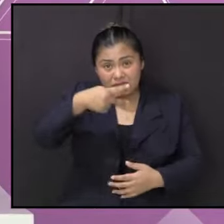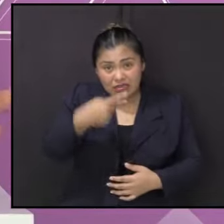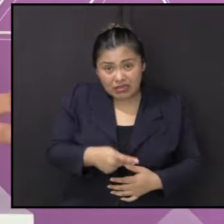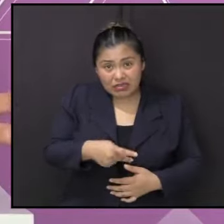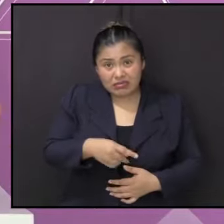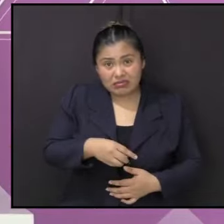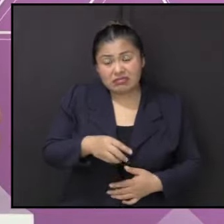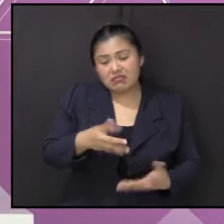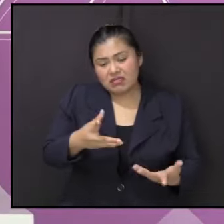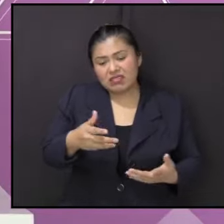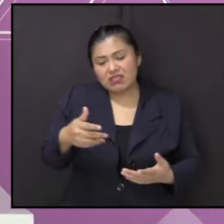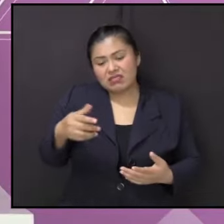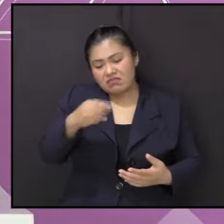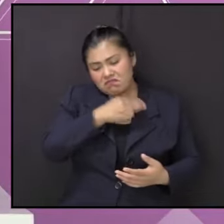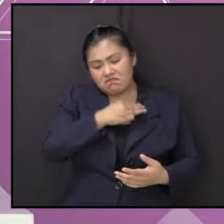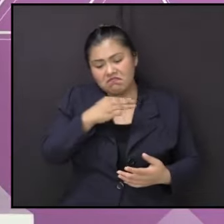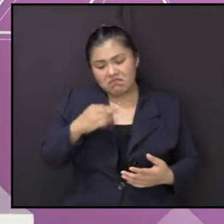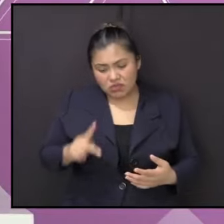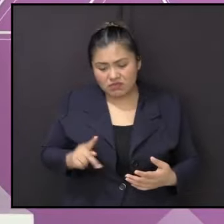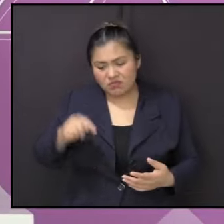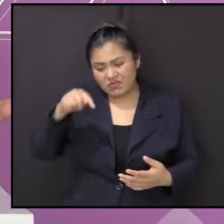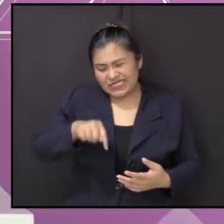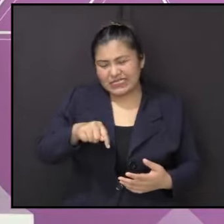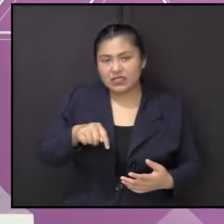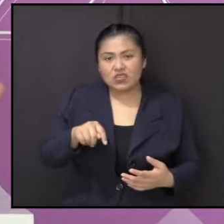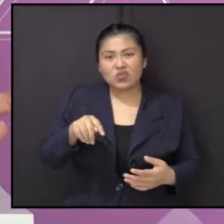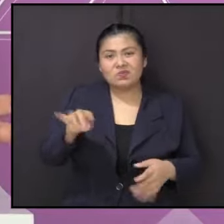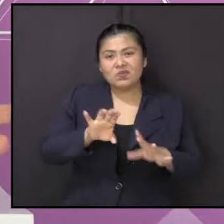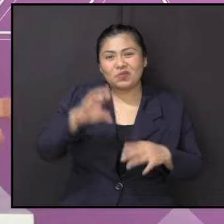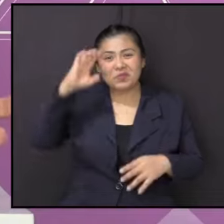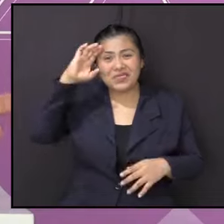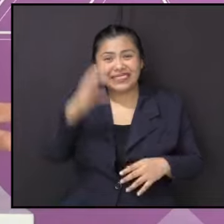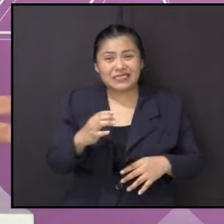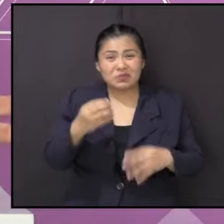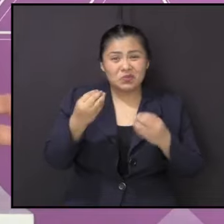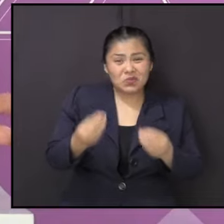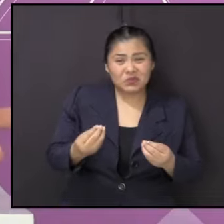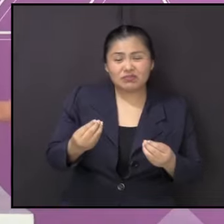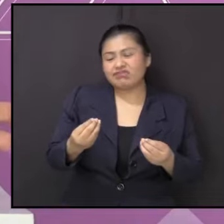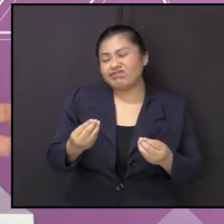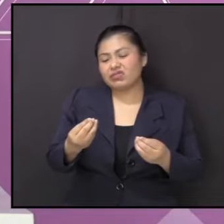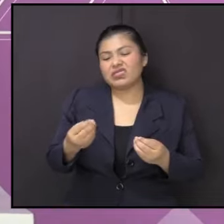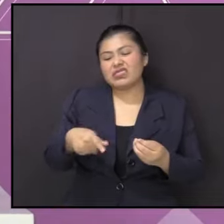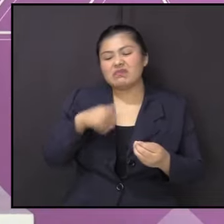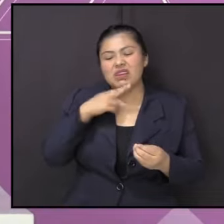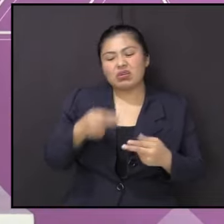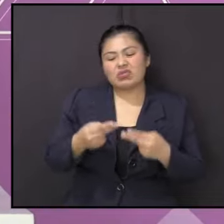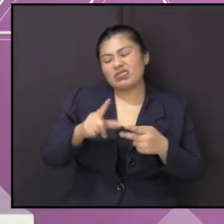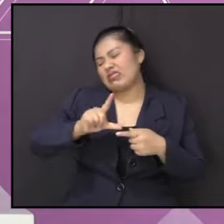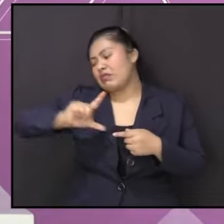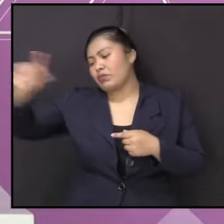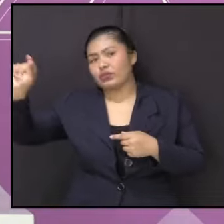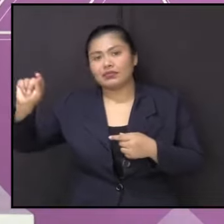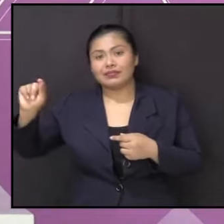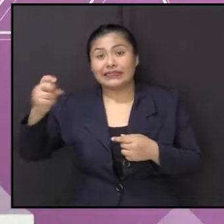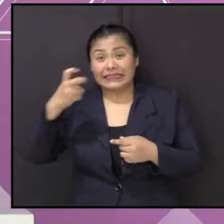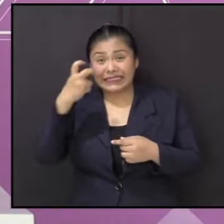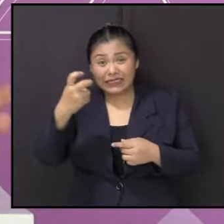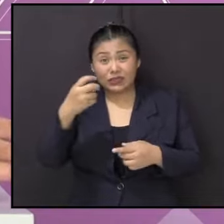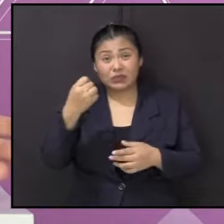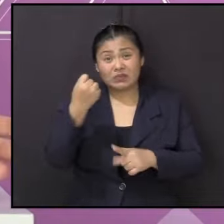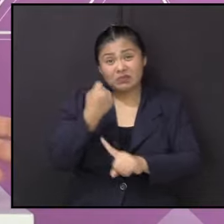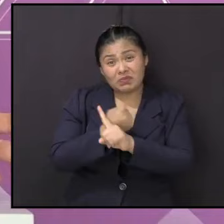de nuestra localidad, por la inseguridad. Es un tema que yo creo que tangible, que todo nos consta y de alguna manera, pues de alguna